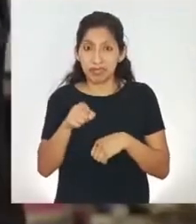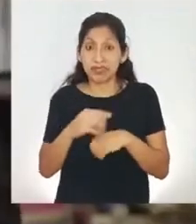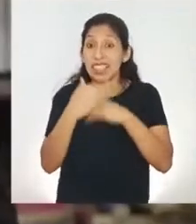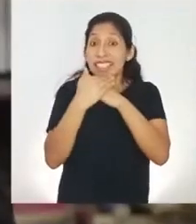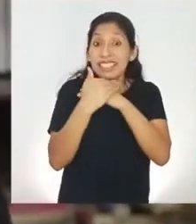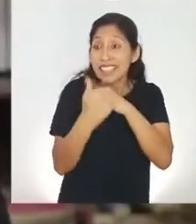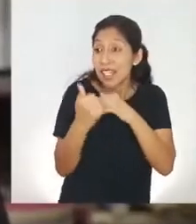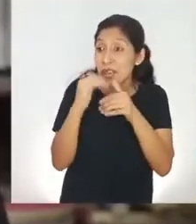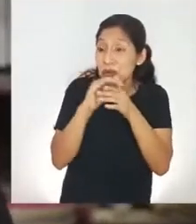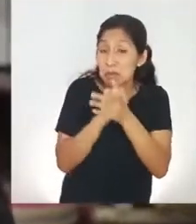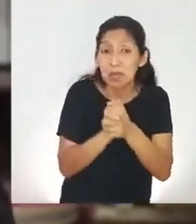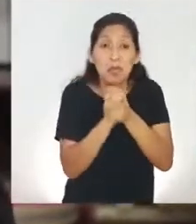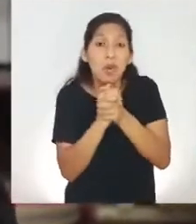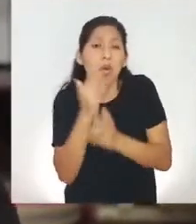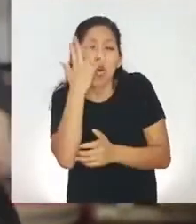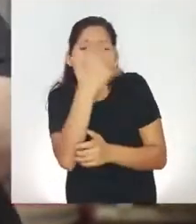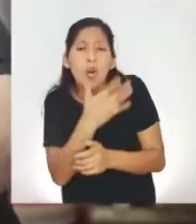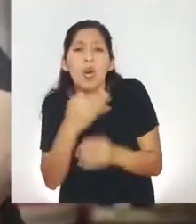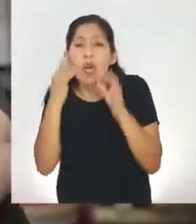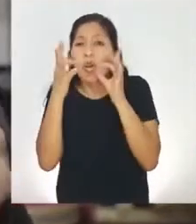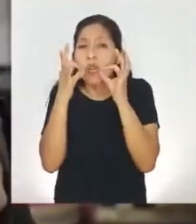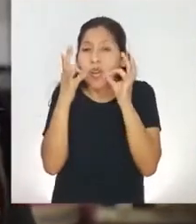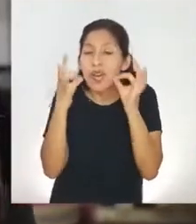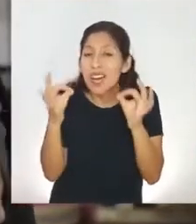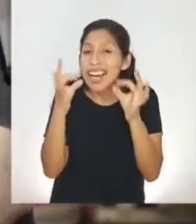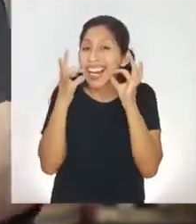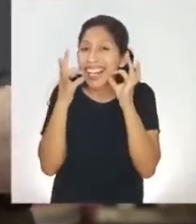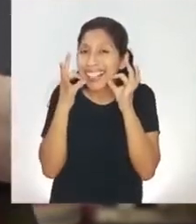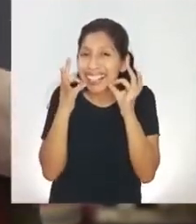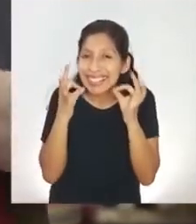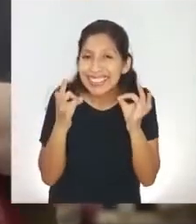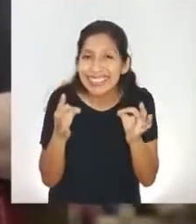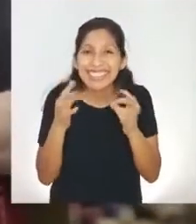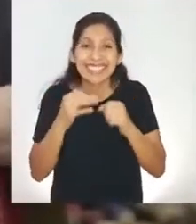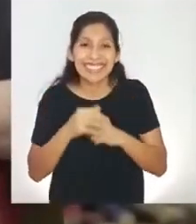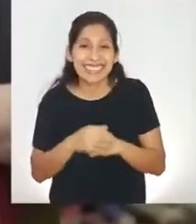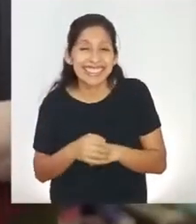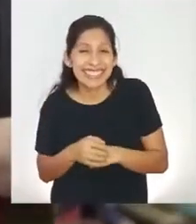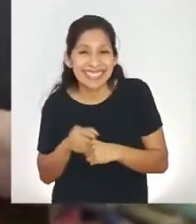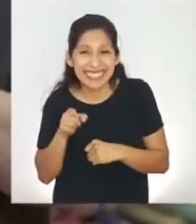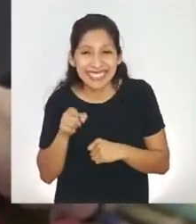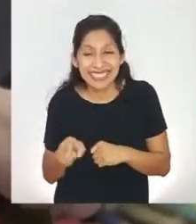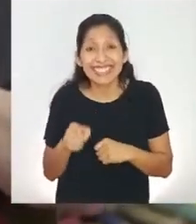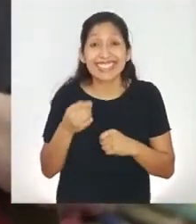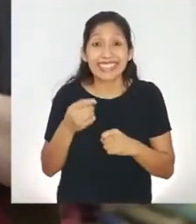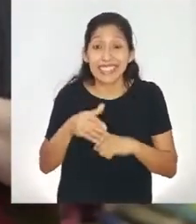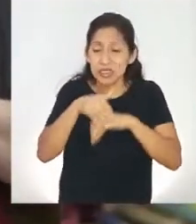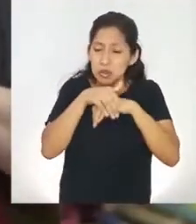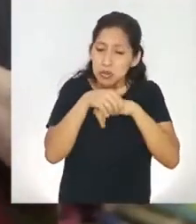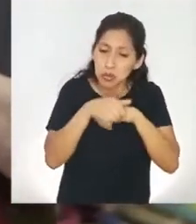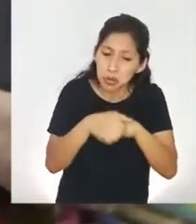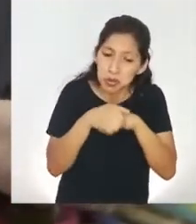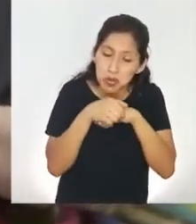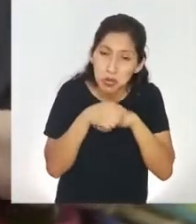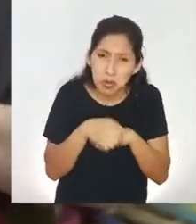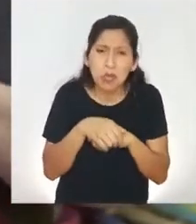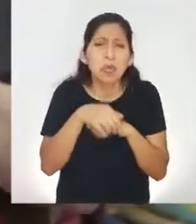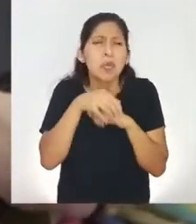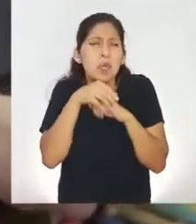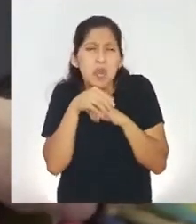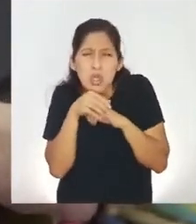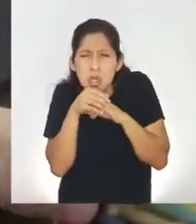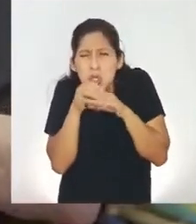Llamo a su amigo un lindo gatito que me